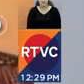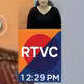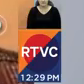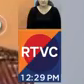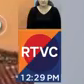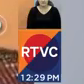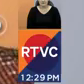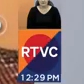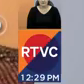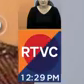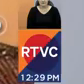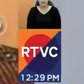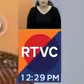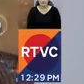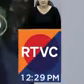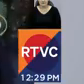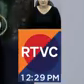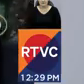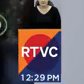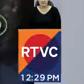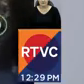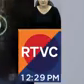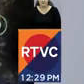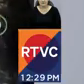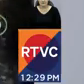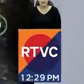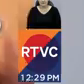bien, pero por usted me muero.